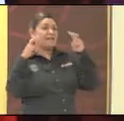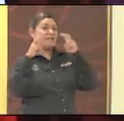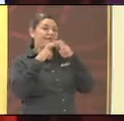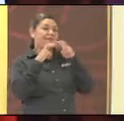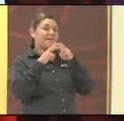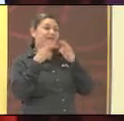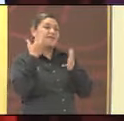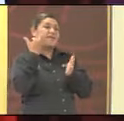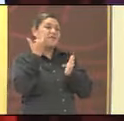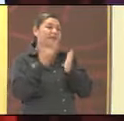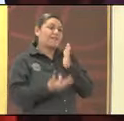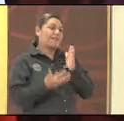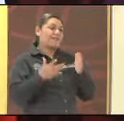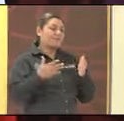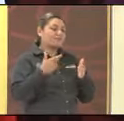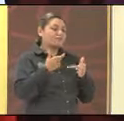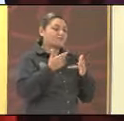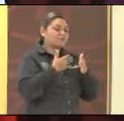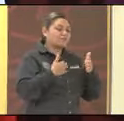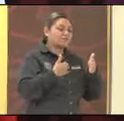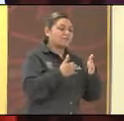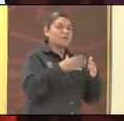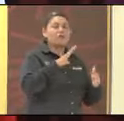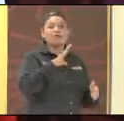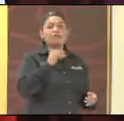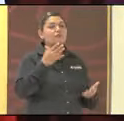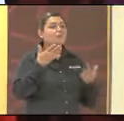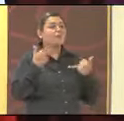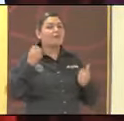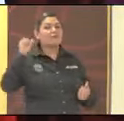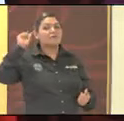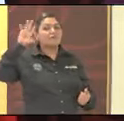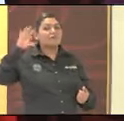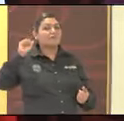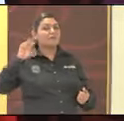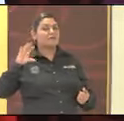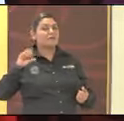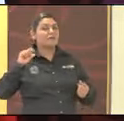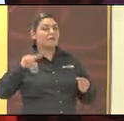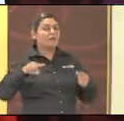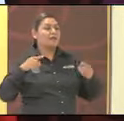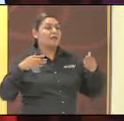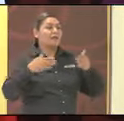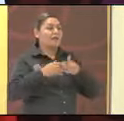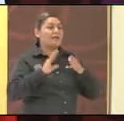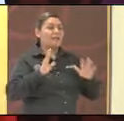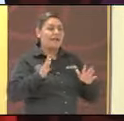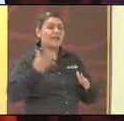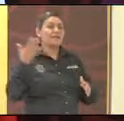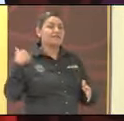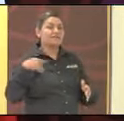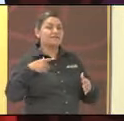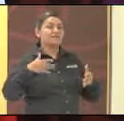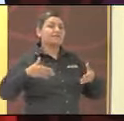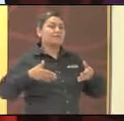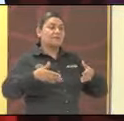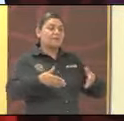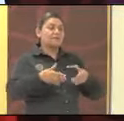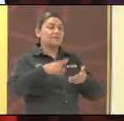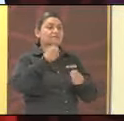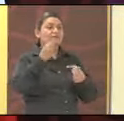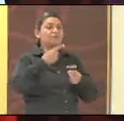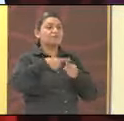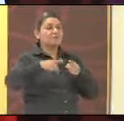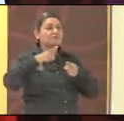un cuerpo del bulevar y no había semaforización, ya lo instalamos. Ahí beneficia a Colinas de Altamira, Los Prados, Haciendas